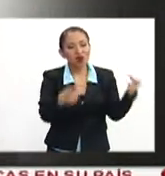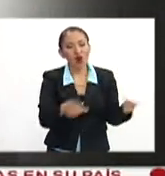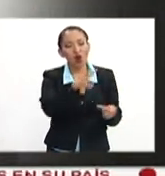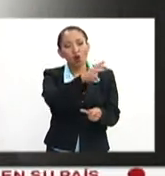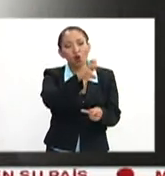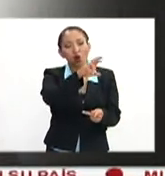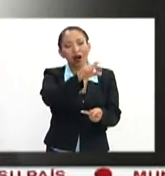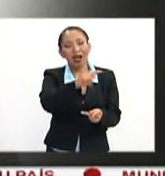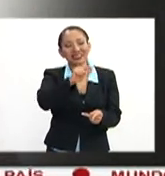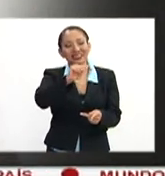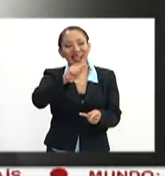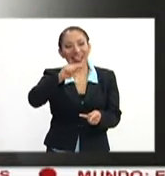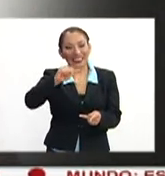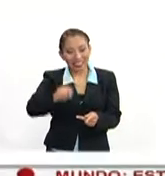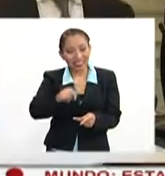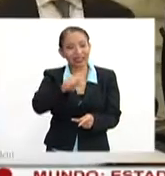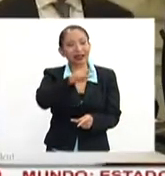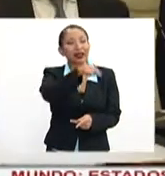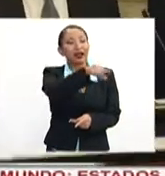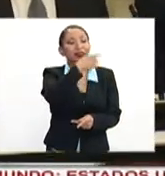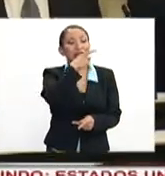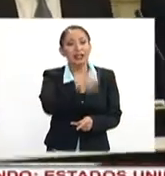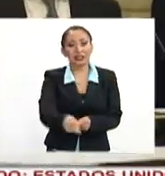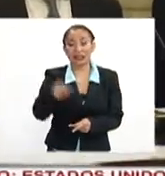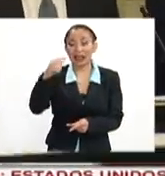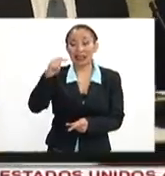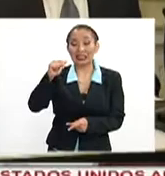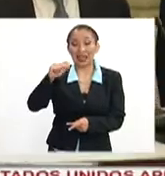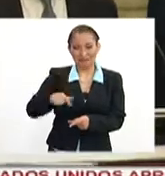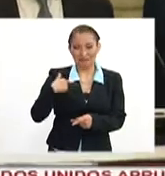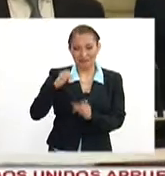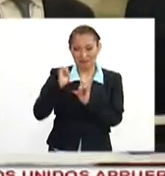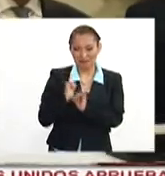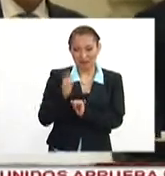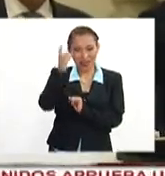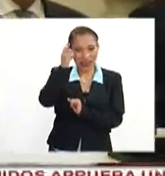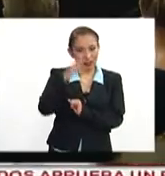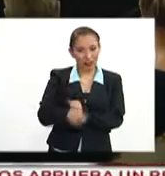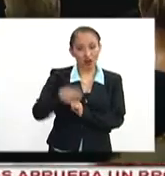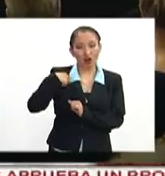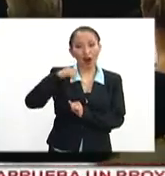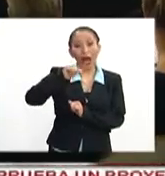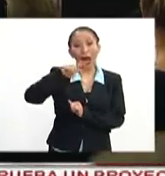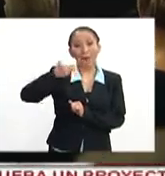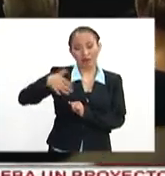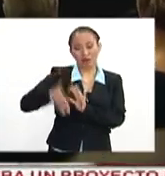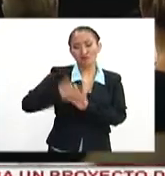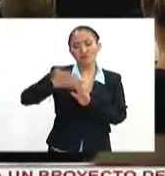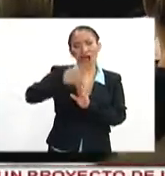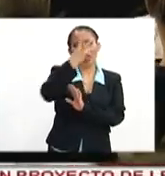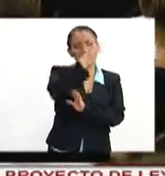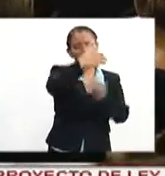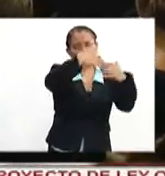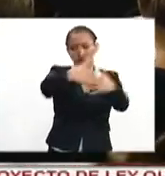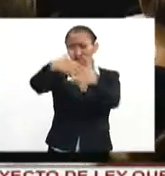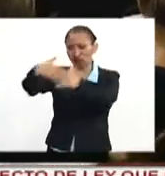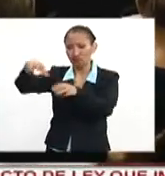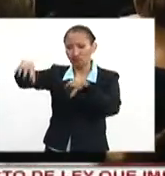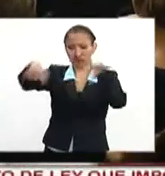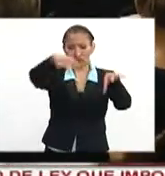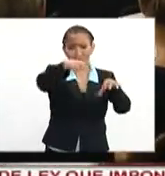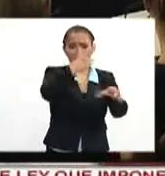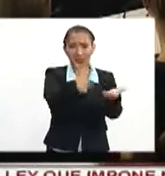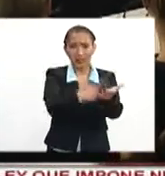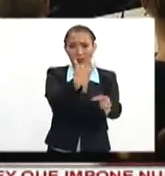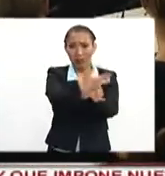Street Journal, el presidente Trump aseguró que Tim Cook, director ejecutivo de Apple, le prometió construir 3 grandes plantas de manufactura en